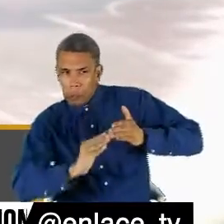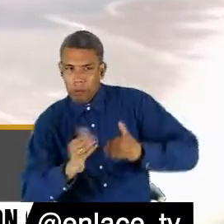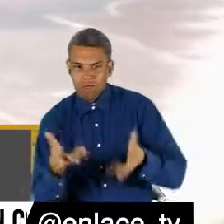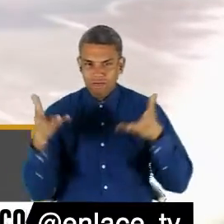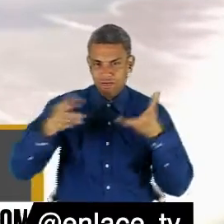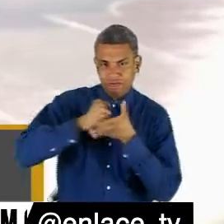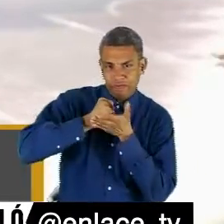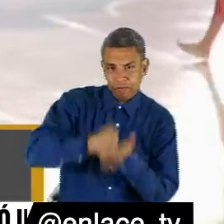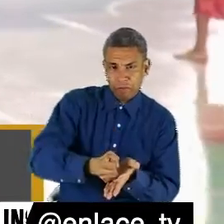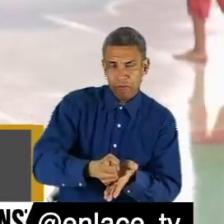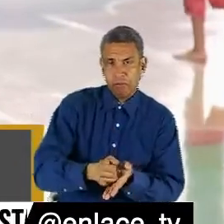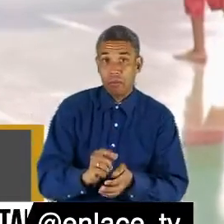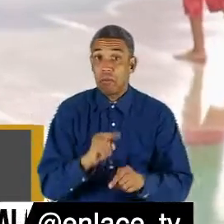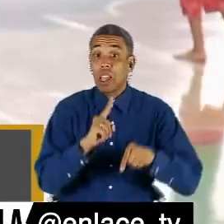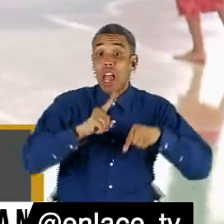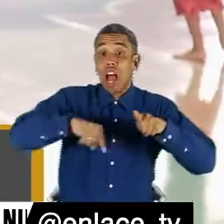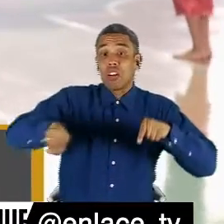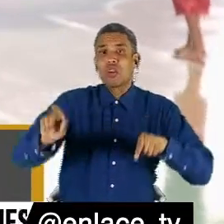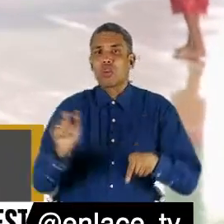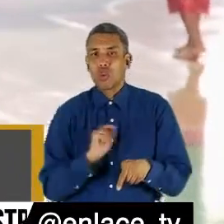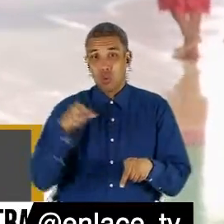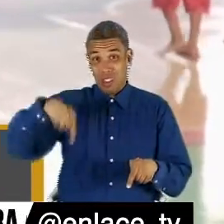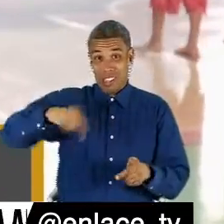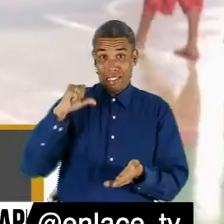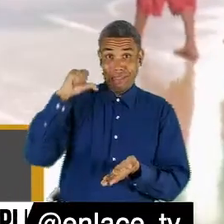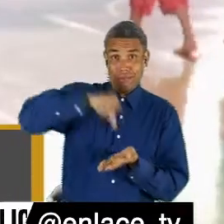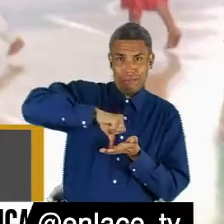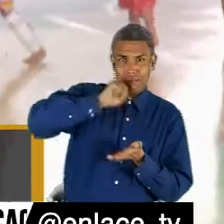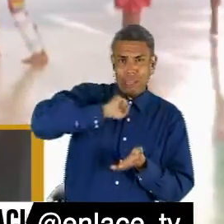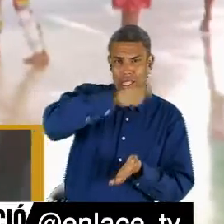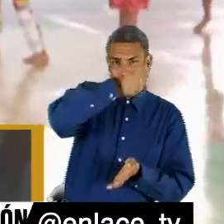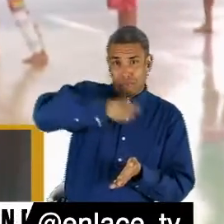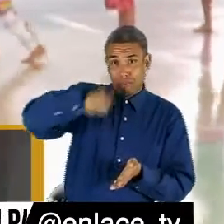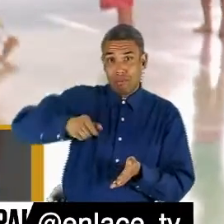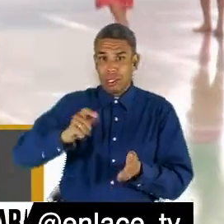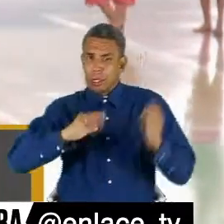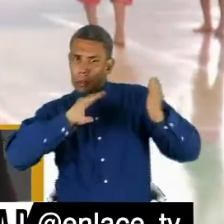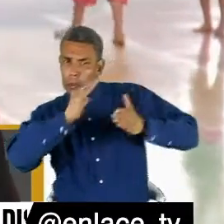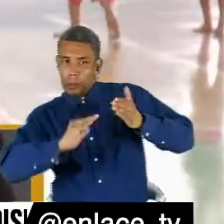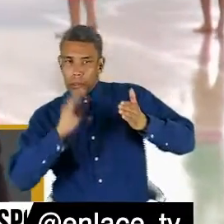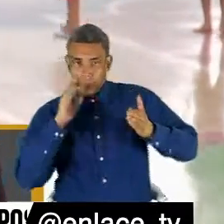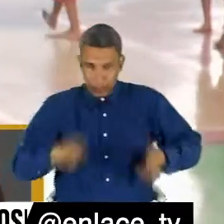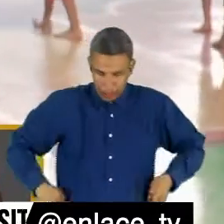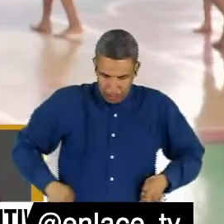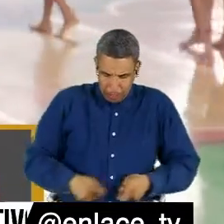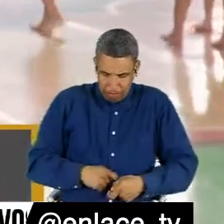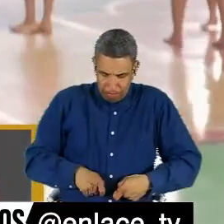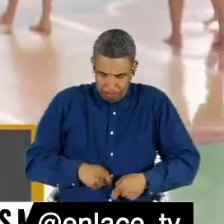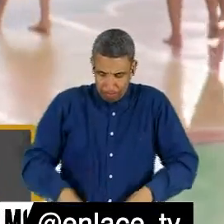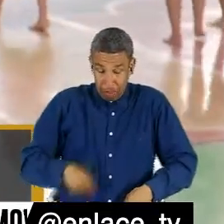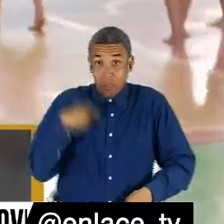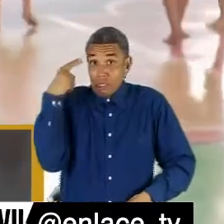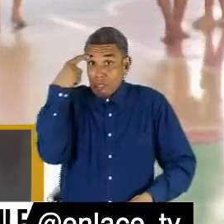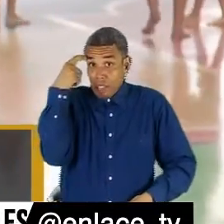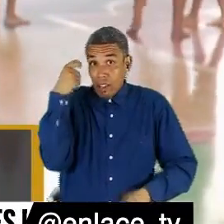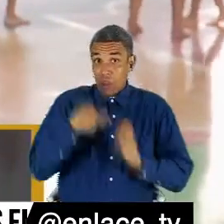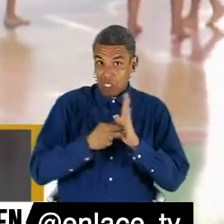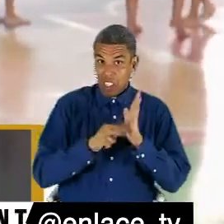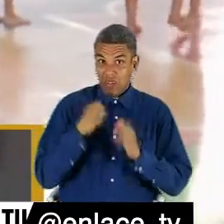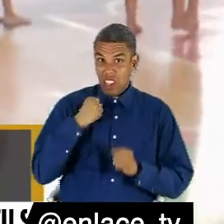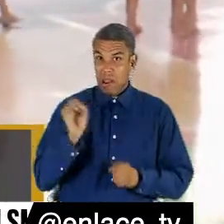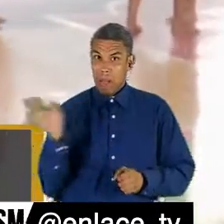ya en categoría cinturones negros que vienen dando resultados. Tenemos una chica que clasificó ahorita a la selección